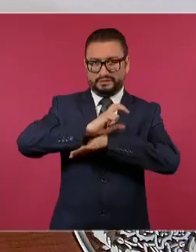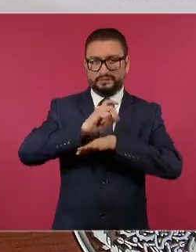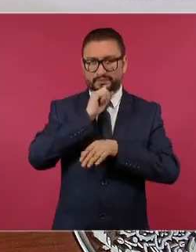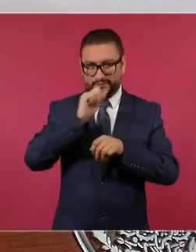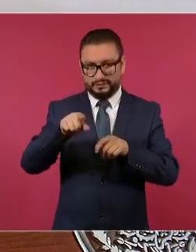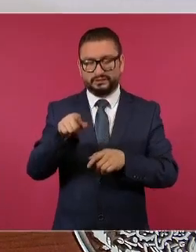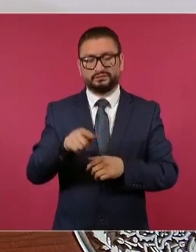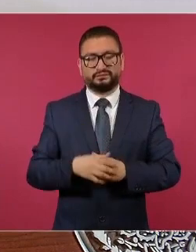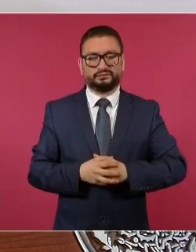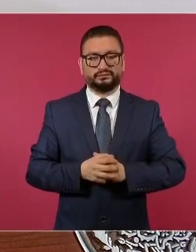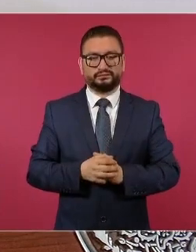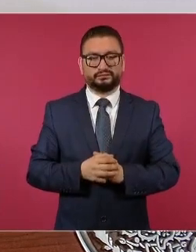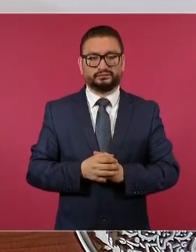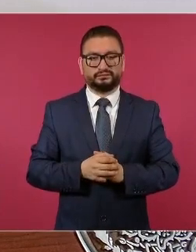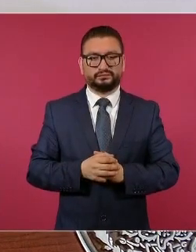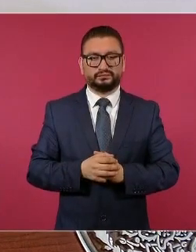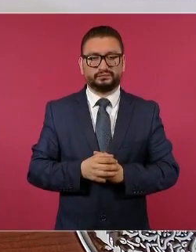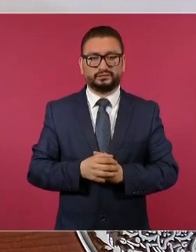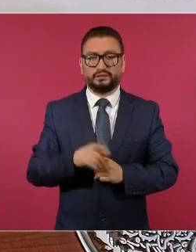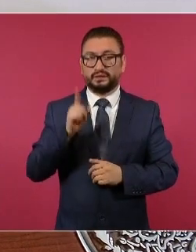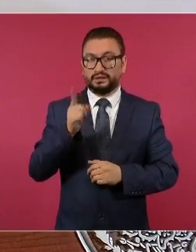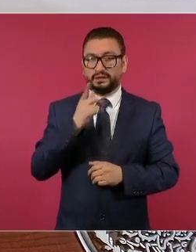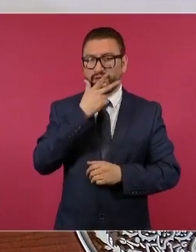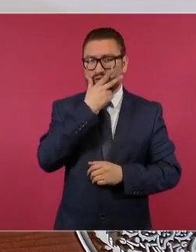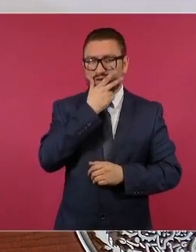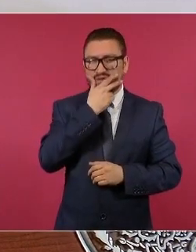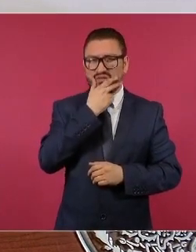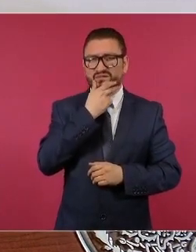que siendo un hombre